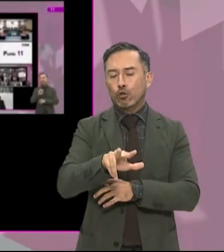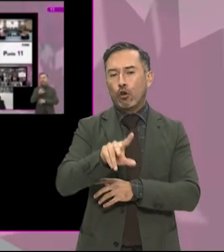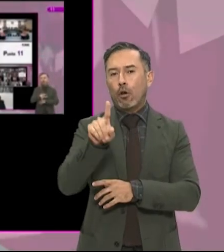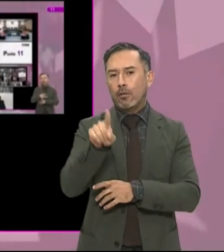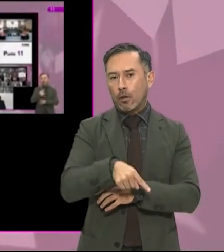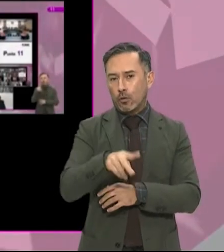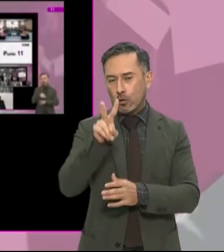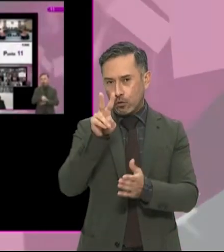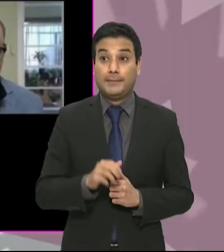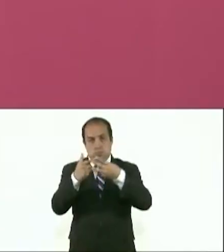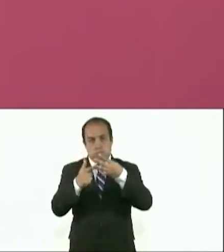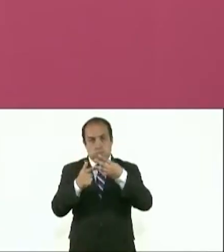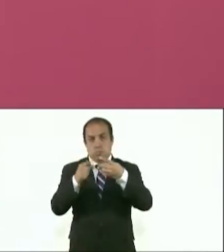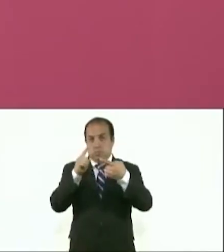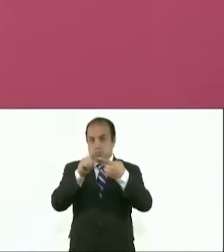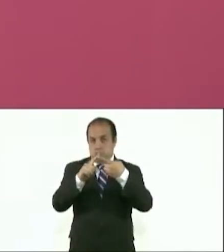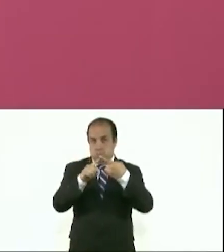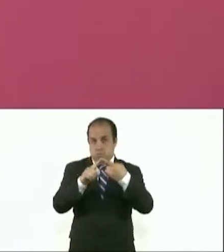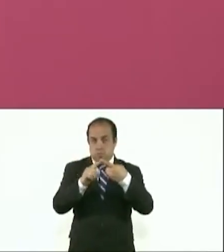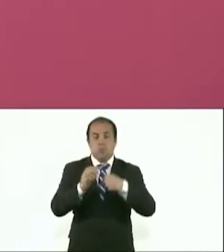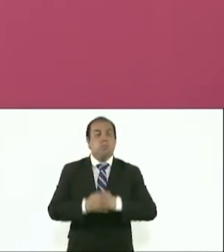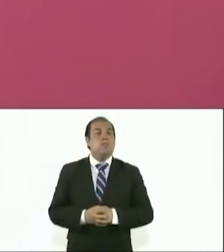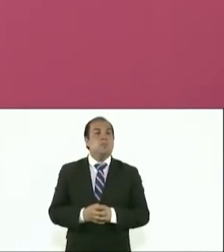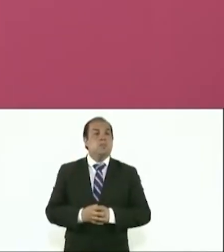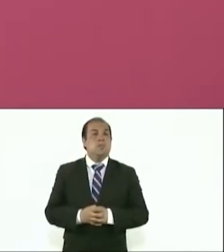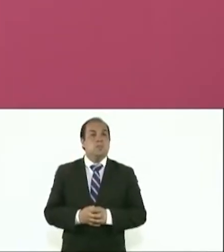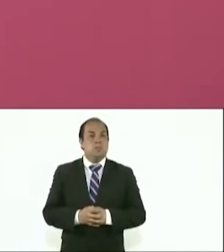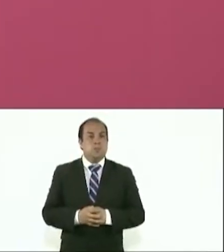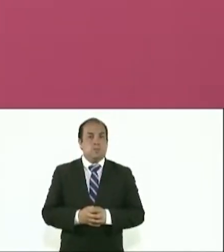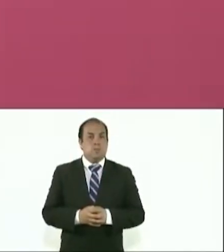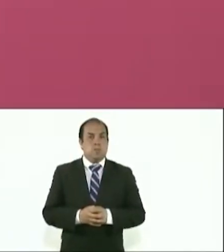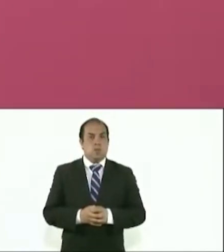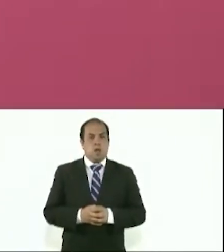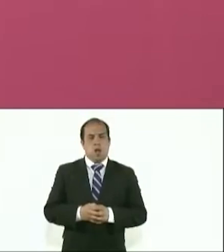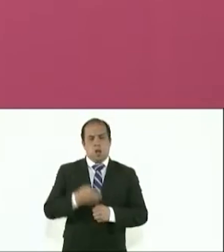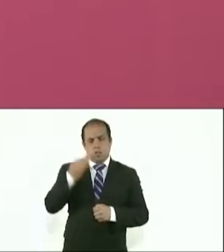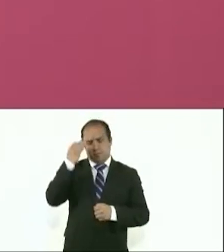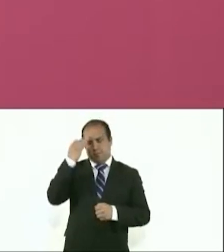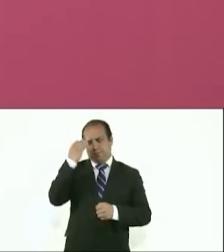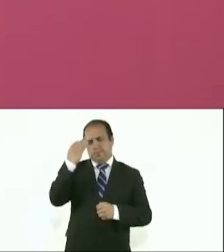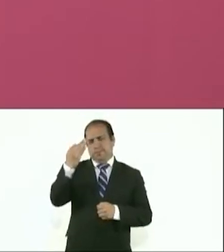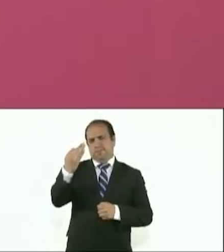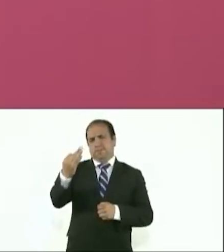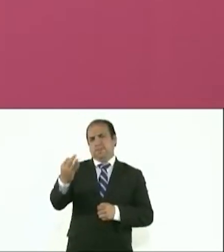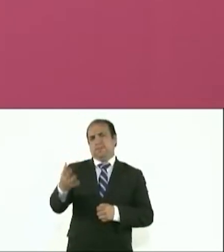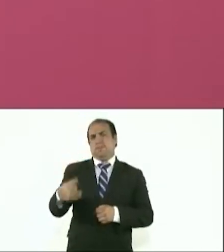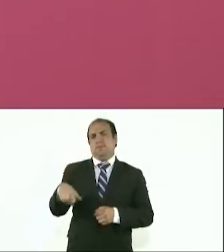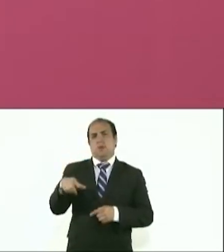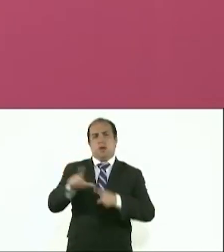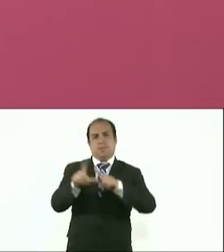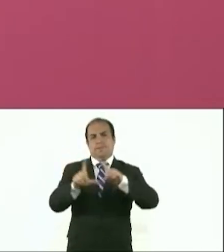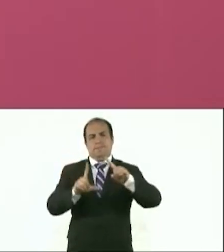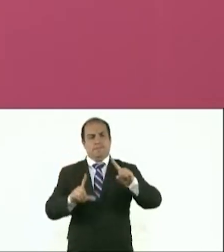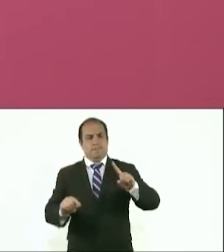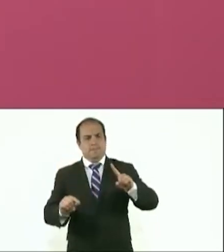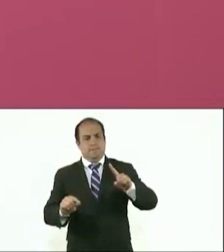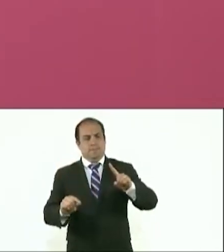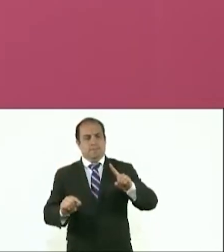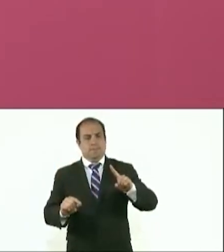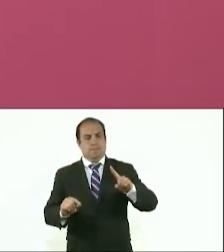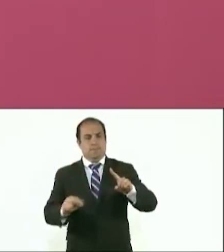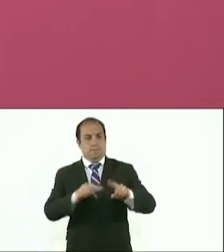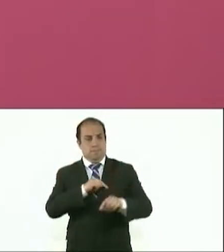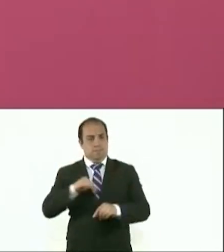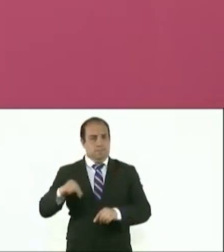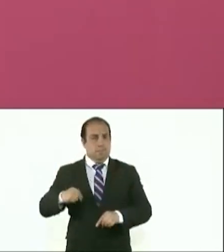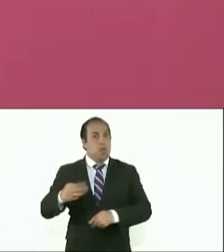apoyar al recurso público. La mandataria enfatizó que la democracia no debe estar asociada a excesos, sino parte de un proceso